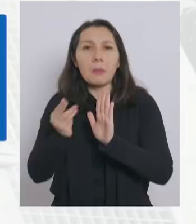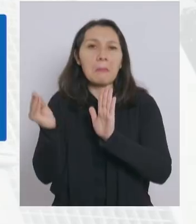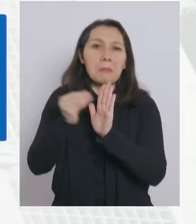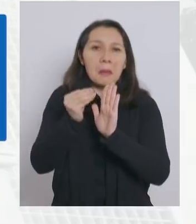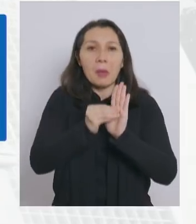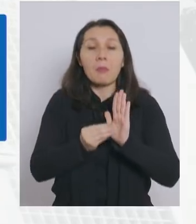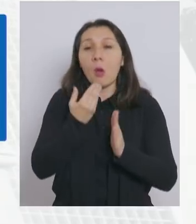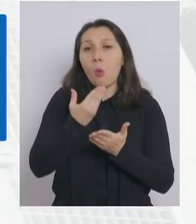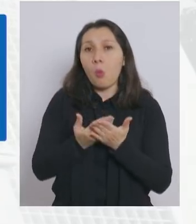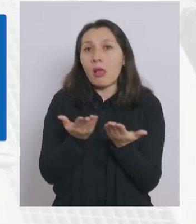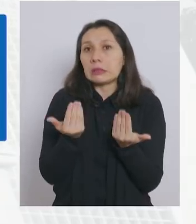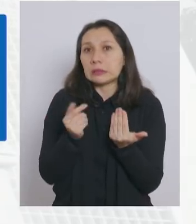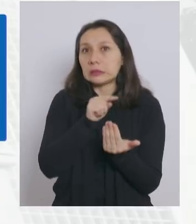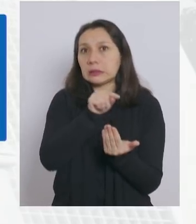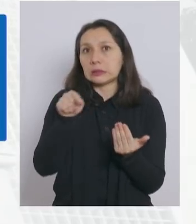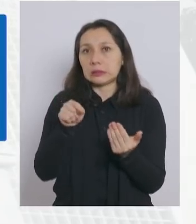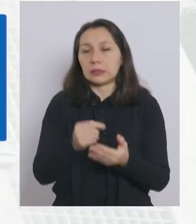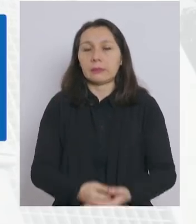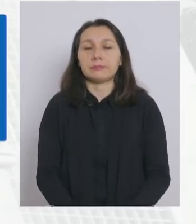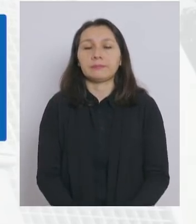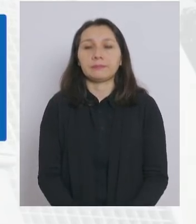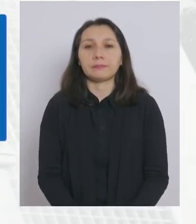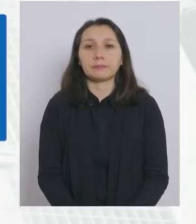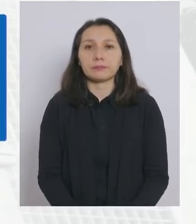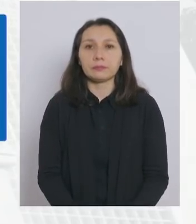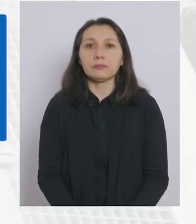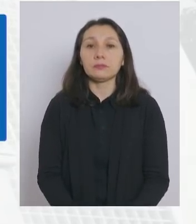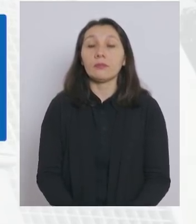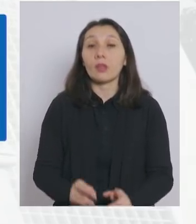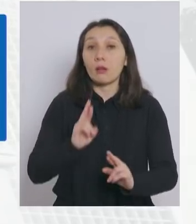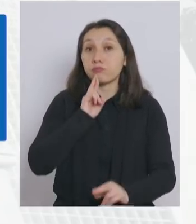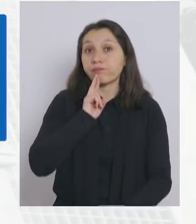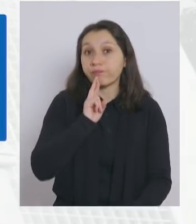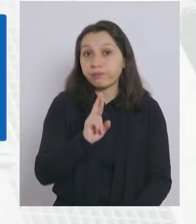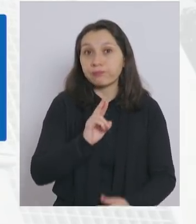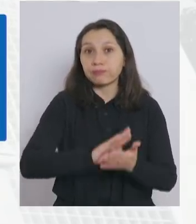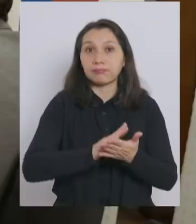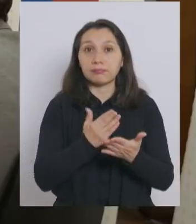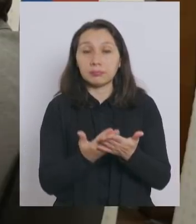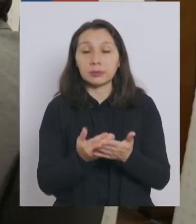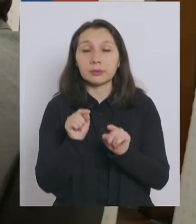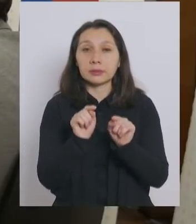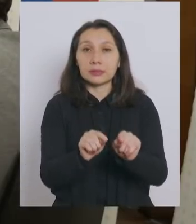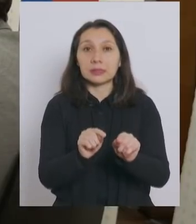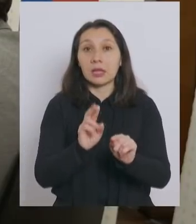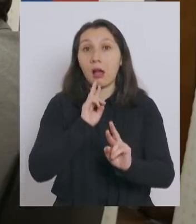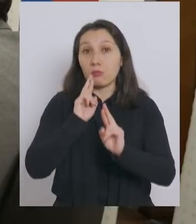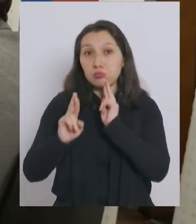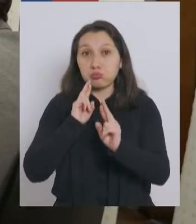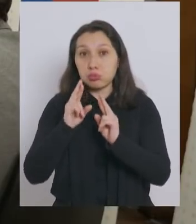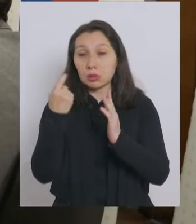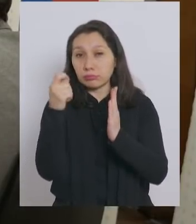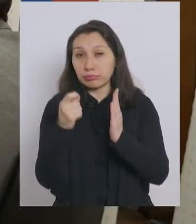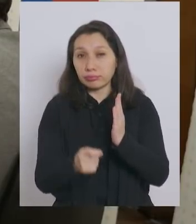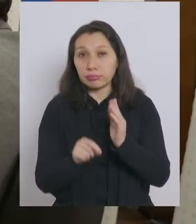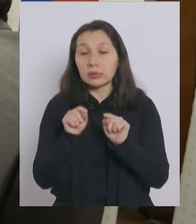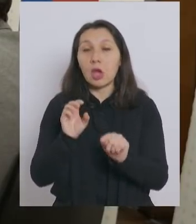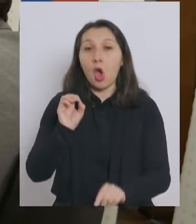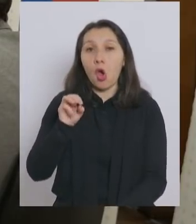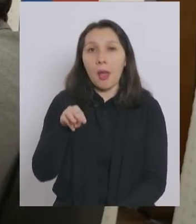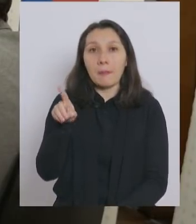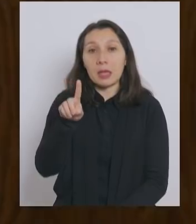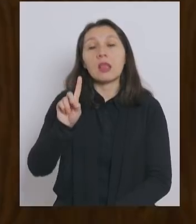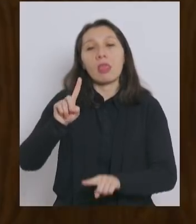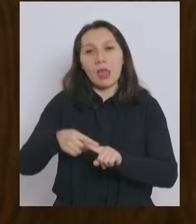adicionales cuando estos son requeridos. Los resultados de las respuestas, OMS entonces los